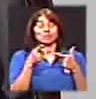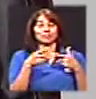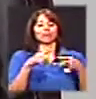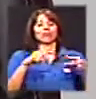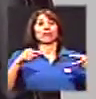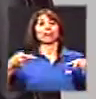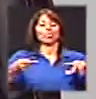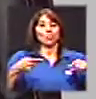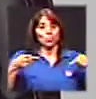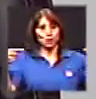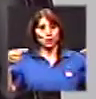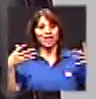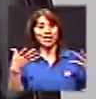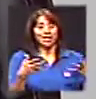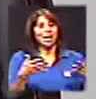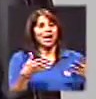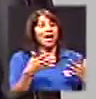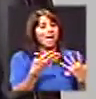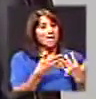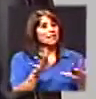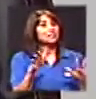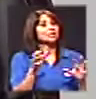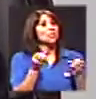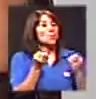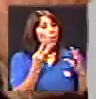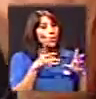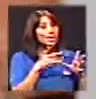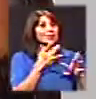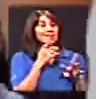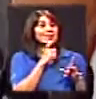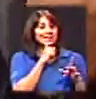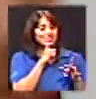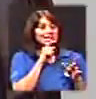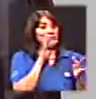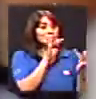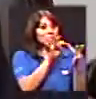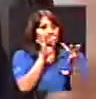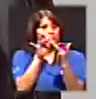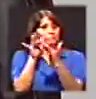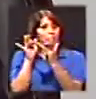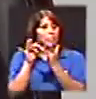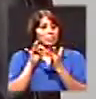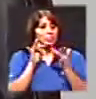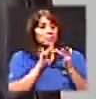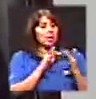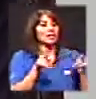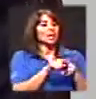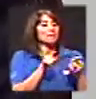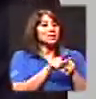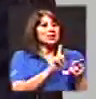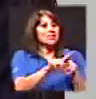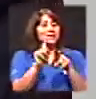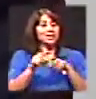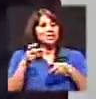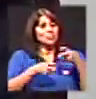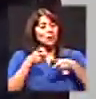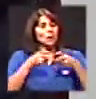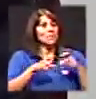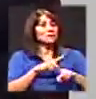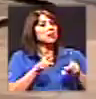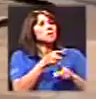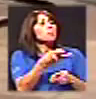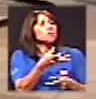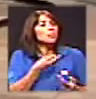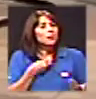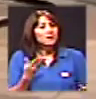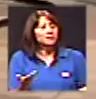ahí la interacción es compleja. Y los perfiles y los problemas. Pero el político es usted.